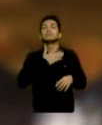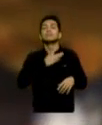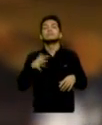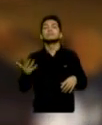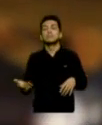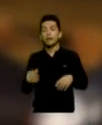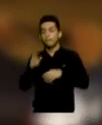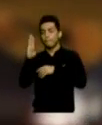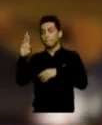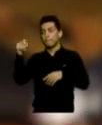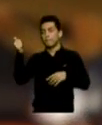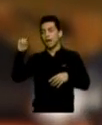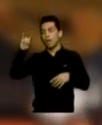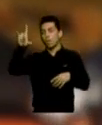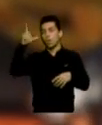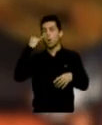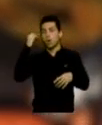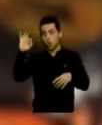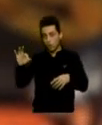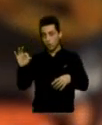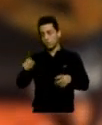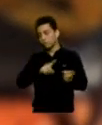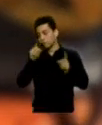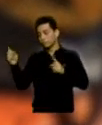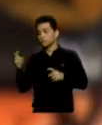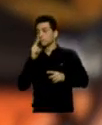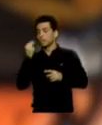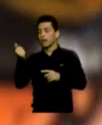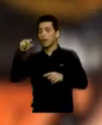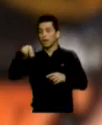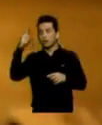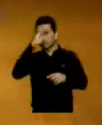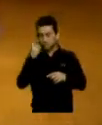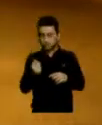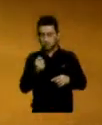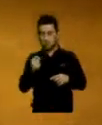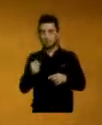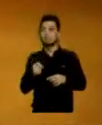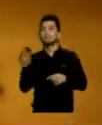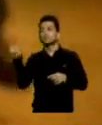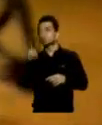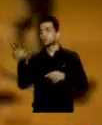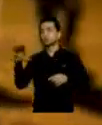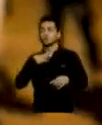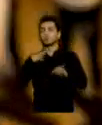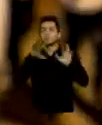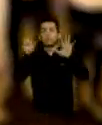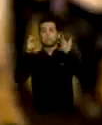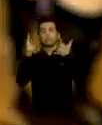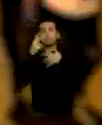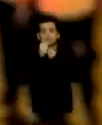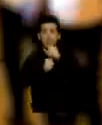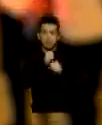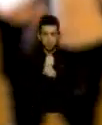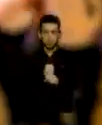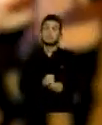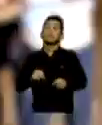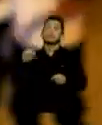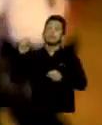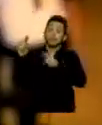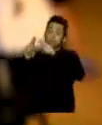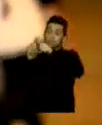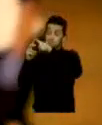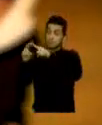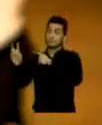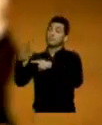armando prado peinado y hans tam ángel avendaño bots ambos de 17 años de edad y una tercera persona de